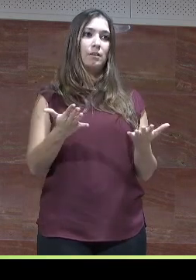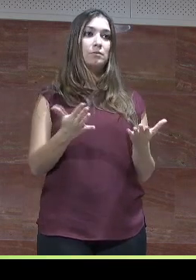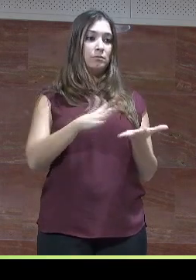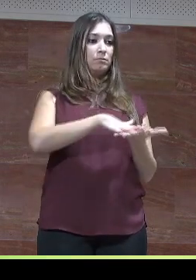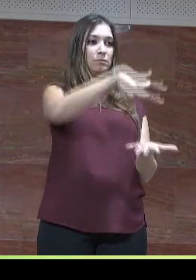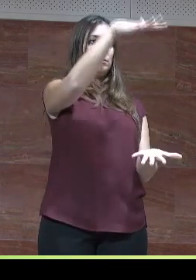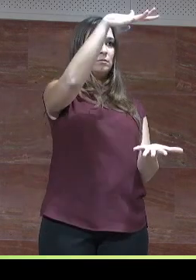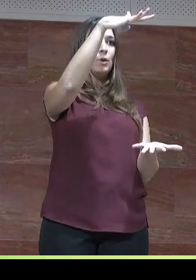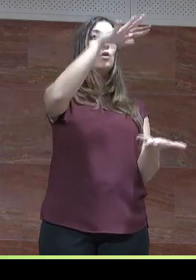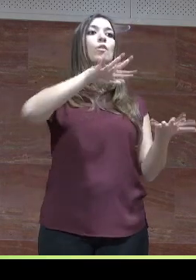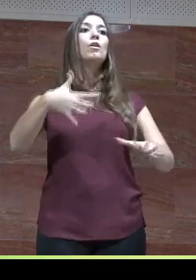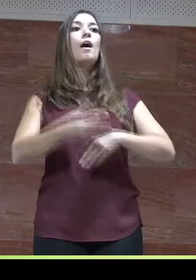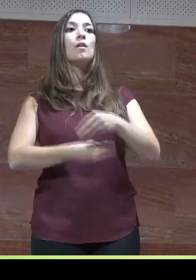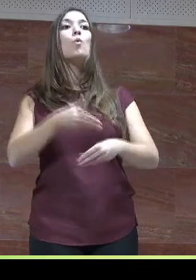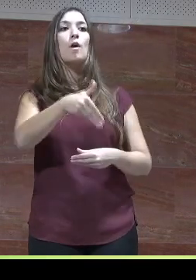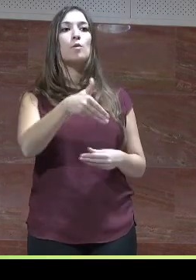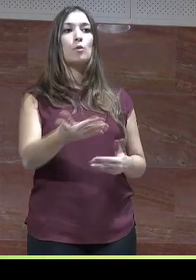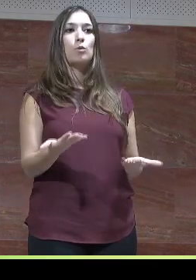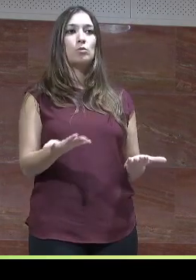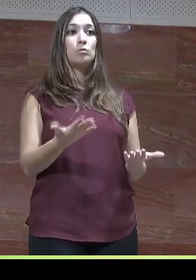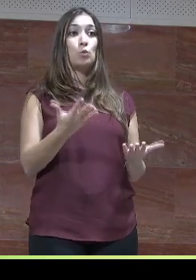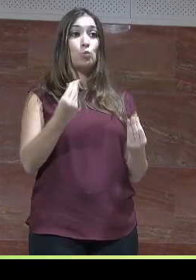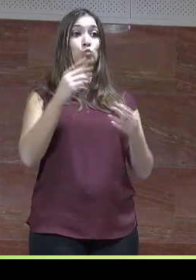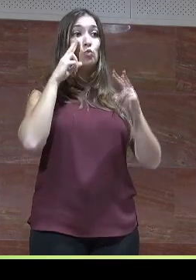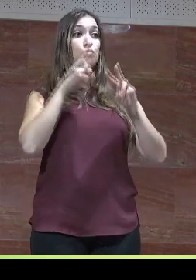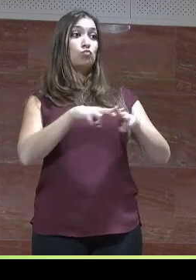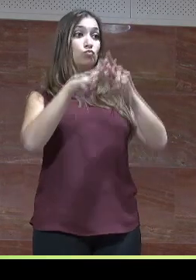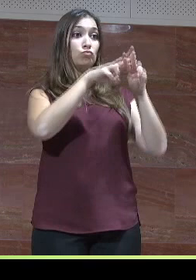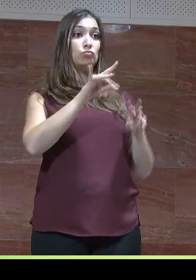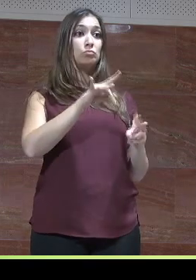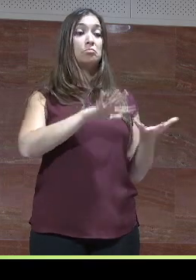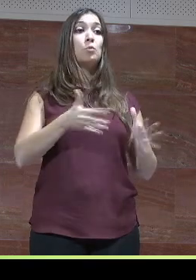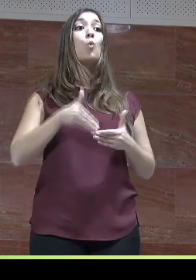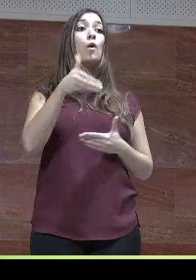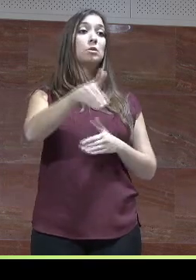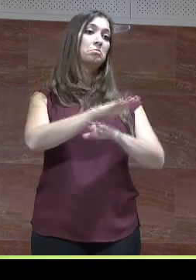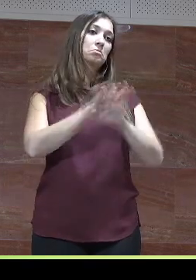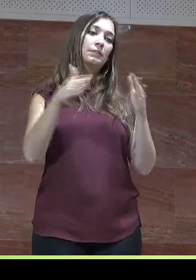poder empezar a actuar en base a esos estudios del envejecimiento? Nada más.